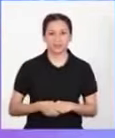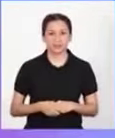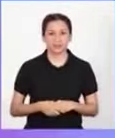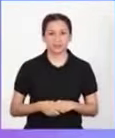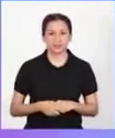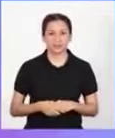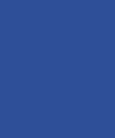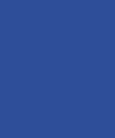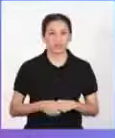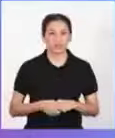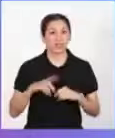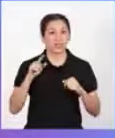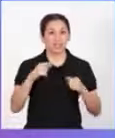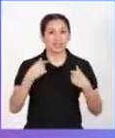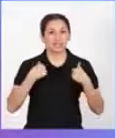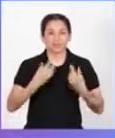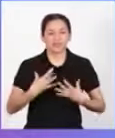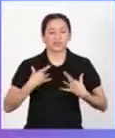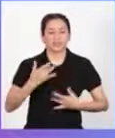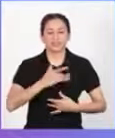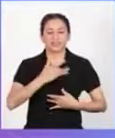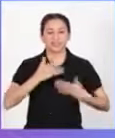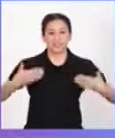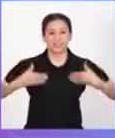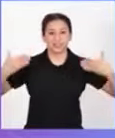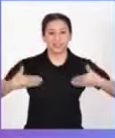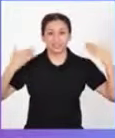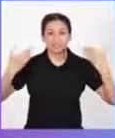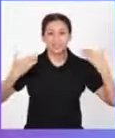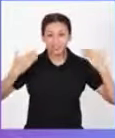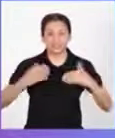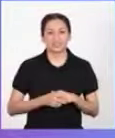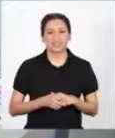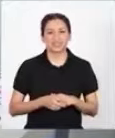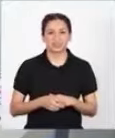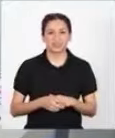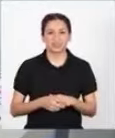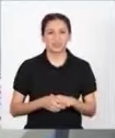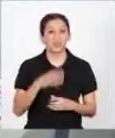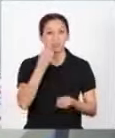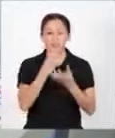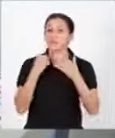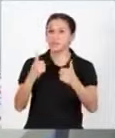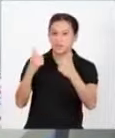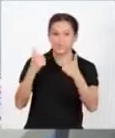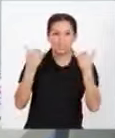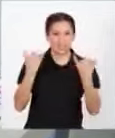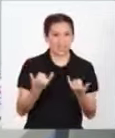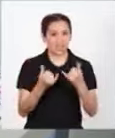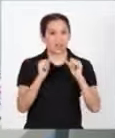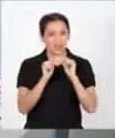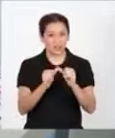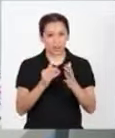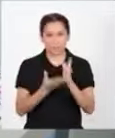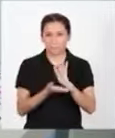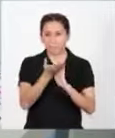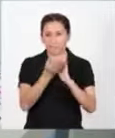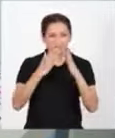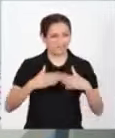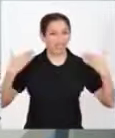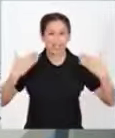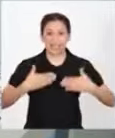Saber! ¡Y esto me pone muy feliz, Techi! ¡Qué bueno, Maca! Y para